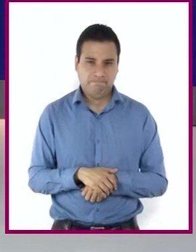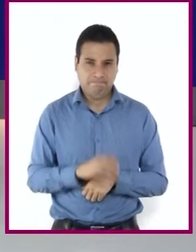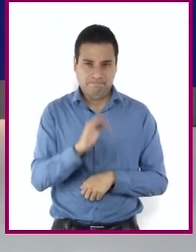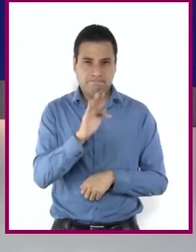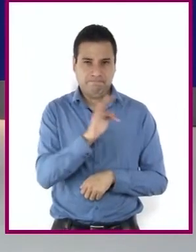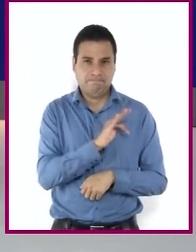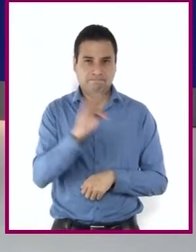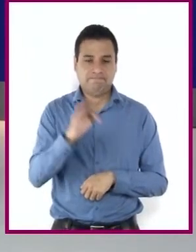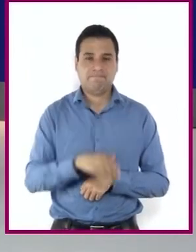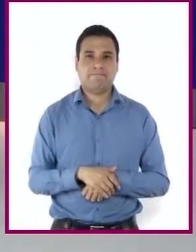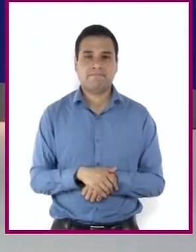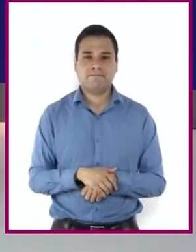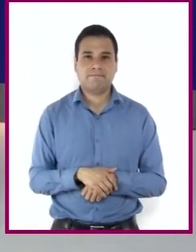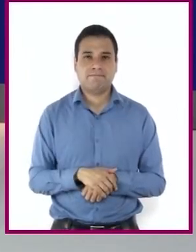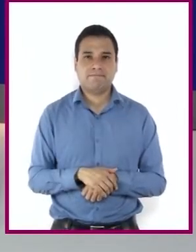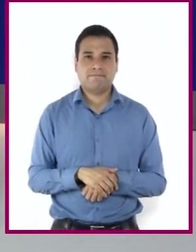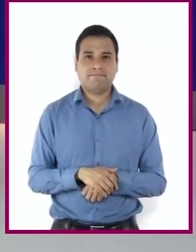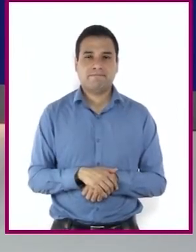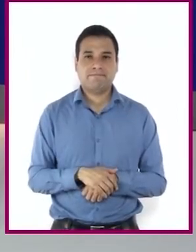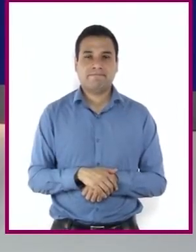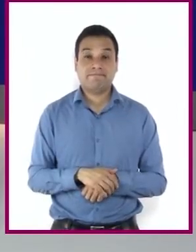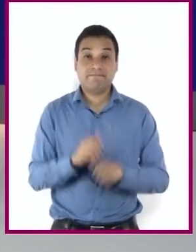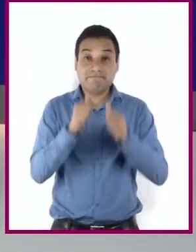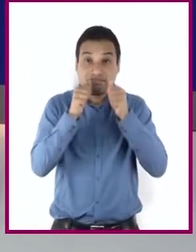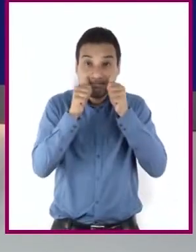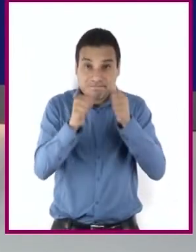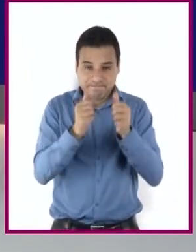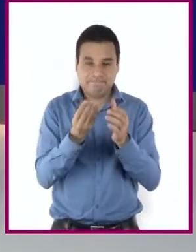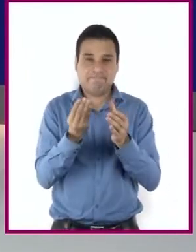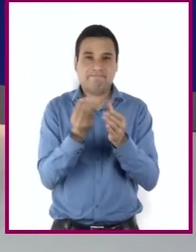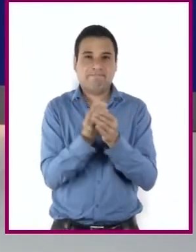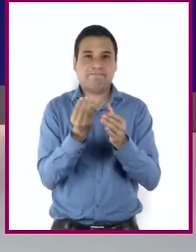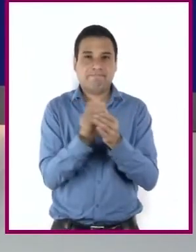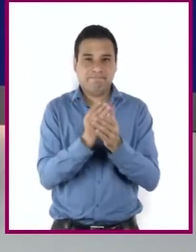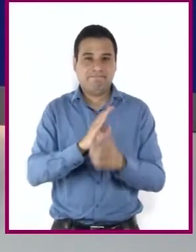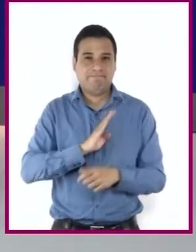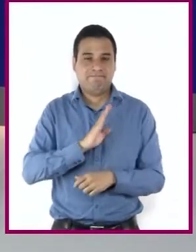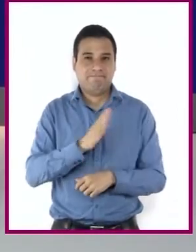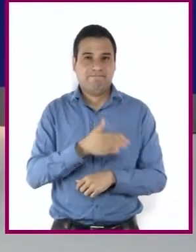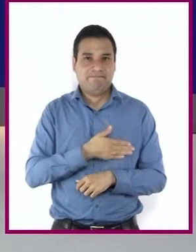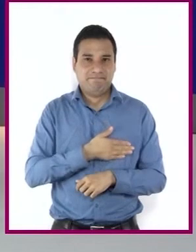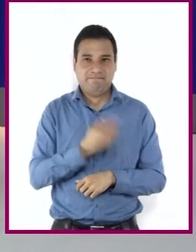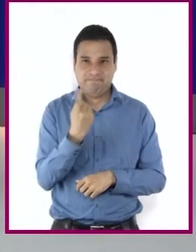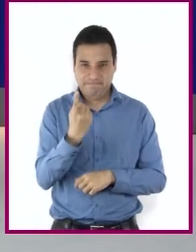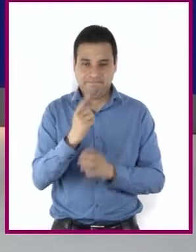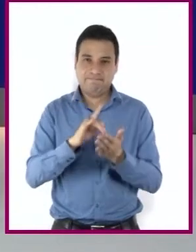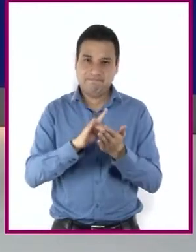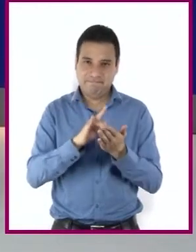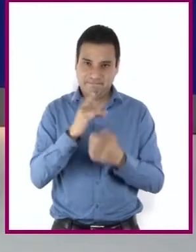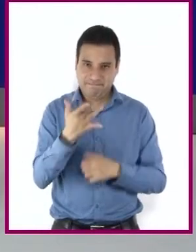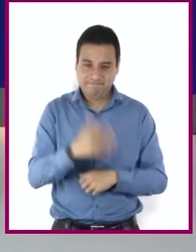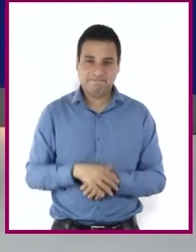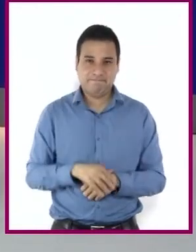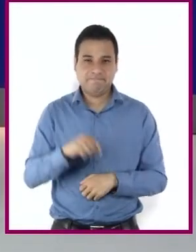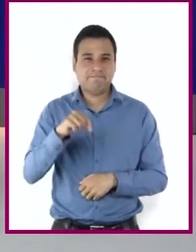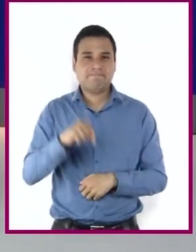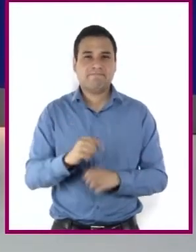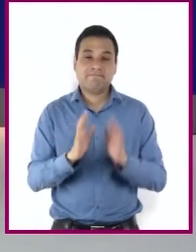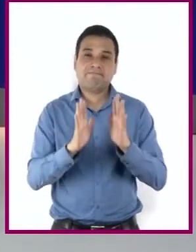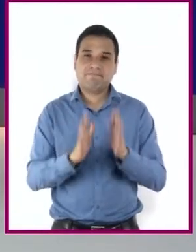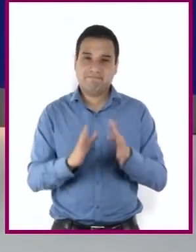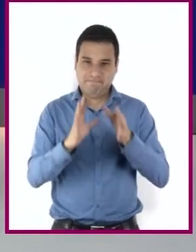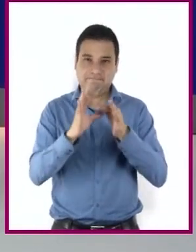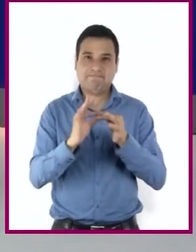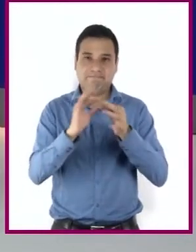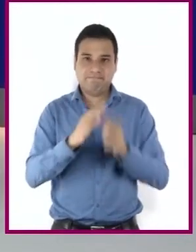servir. Gracias por compartir con nosotros esta sesión de Lengua Materna 1, en la que hemos identificado